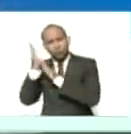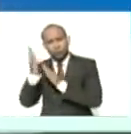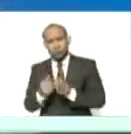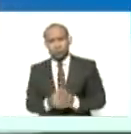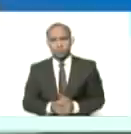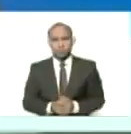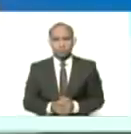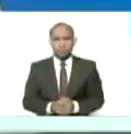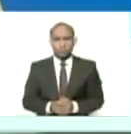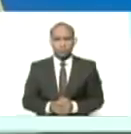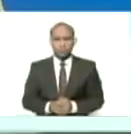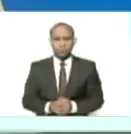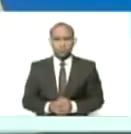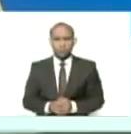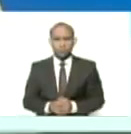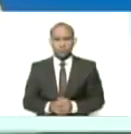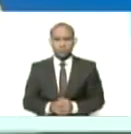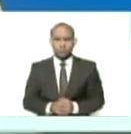Hipólito Abreu.